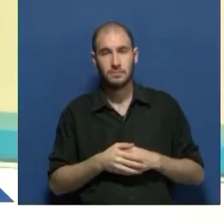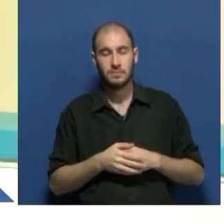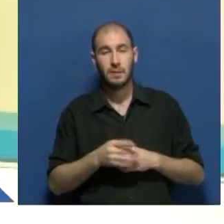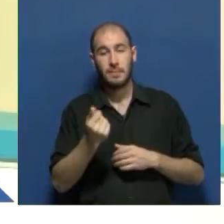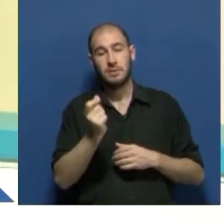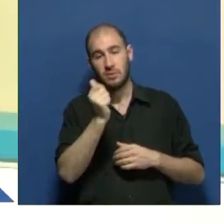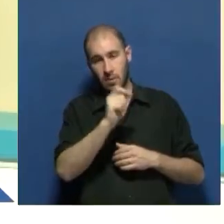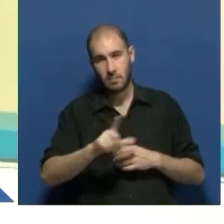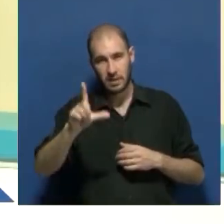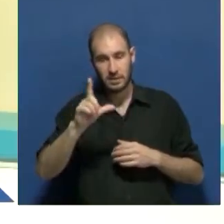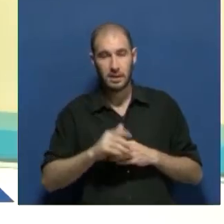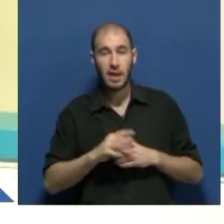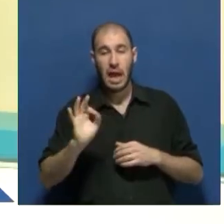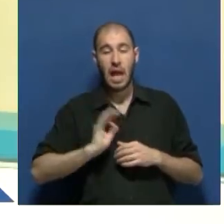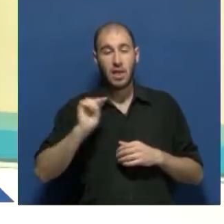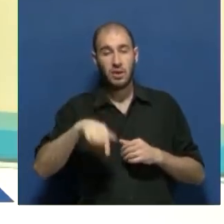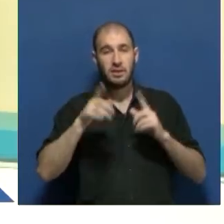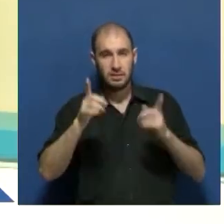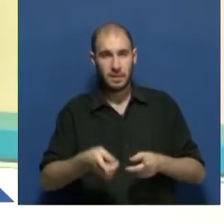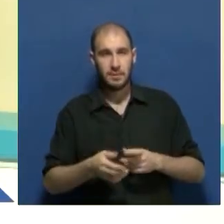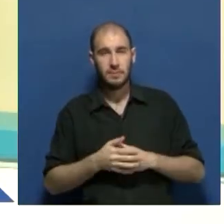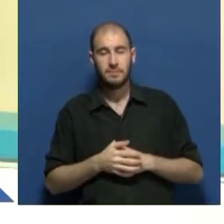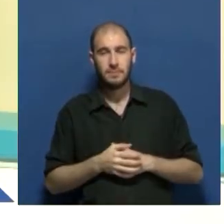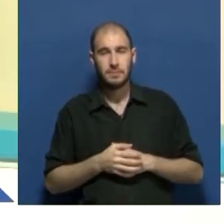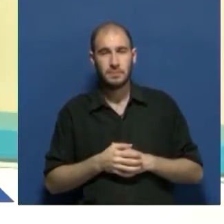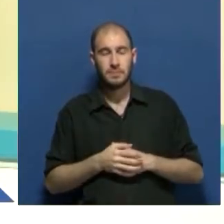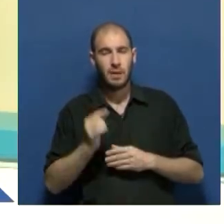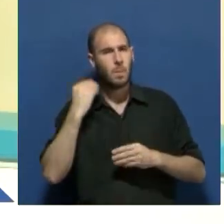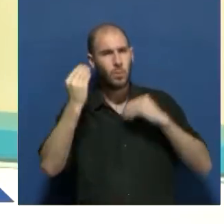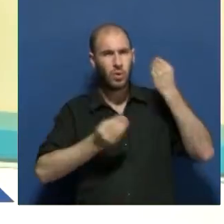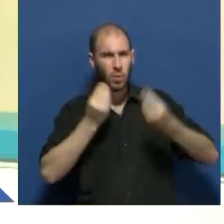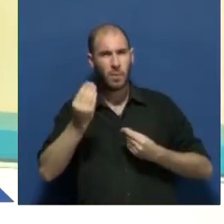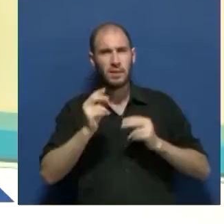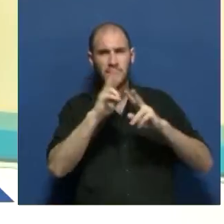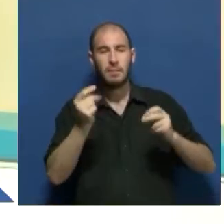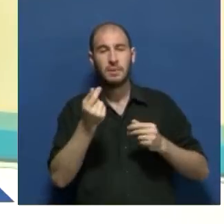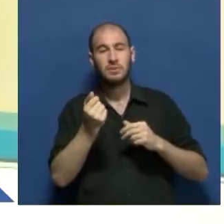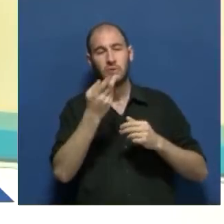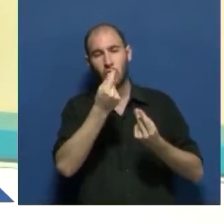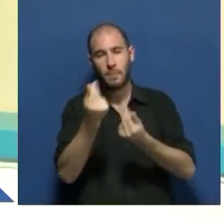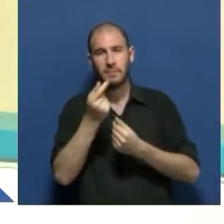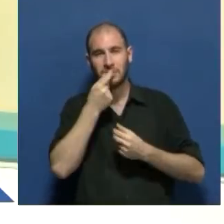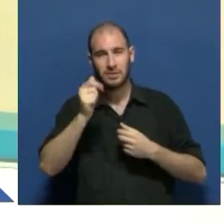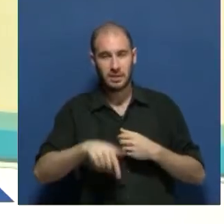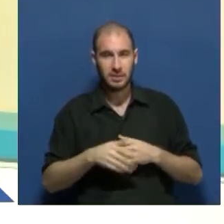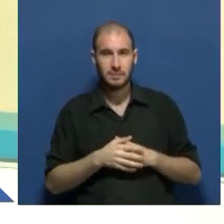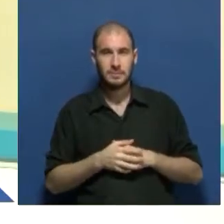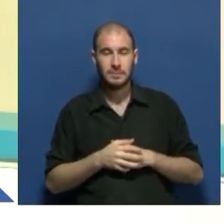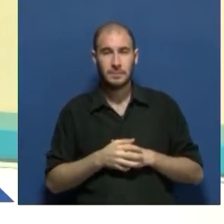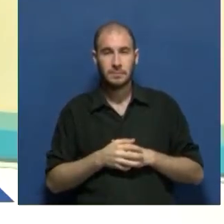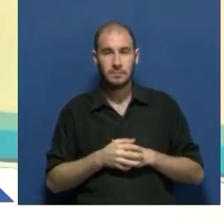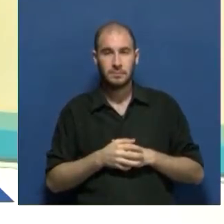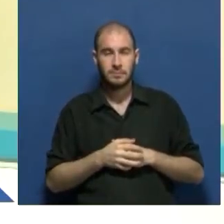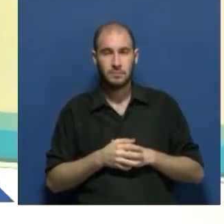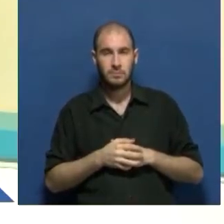de inflación. Por lo tanto, este año también hay por eso la preocupación de este tema del índice del precio consumidor en Mendoza.